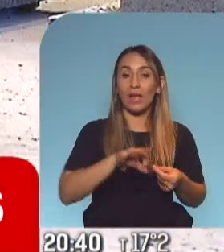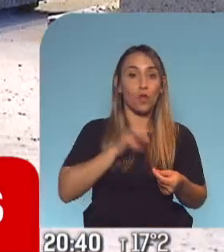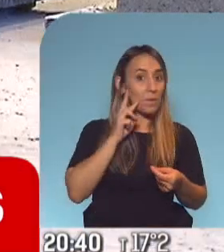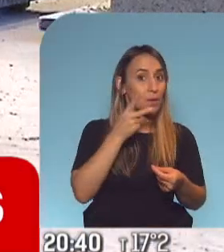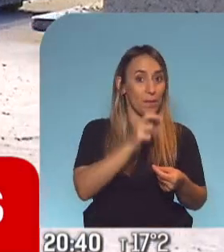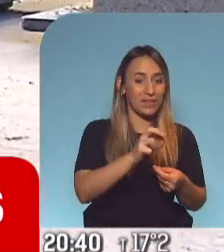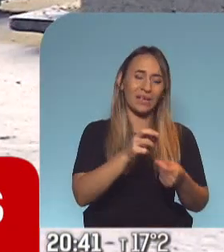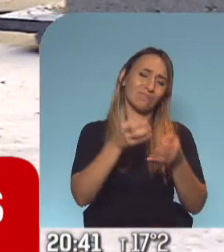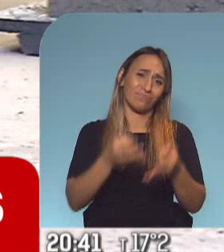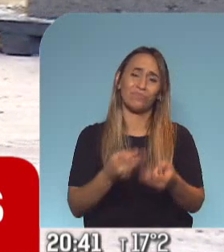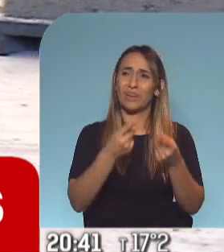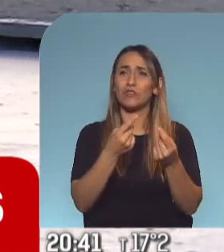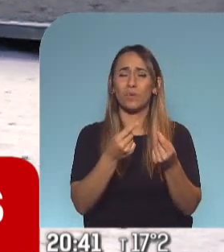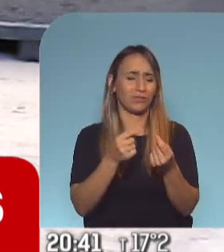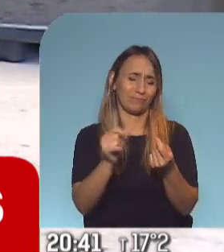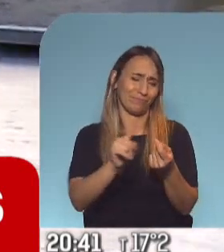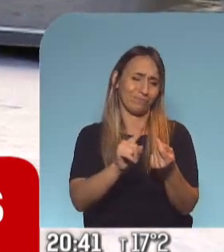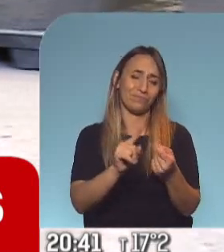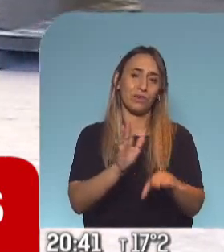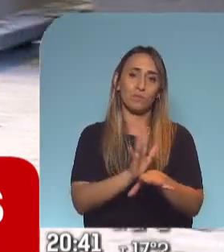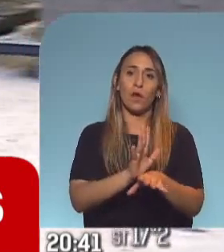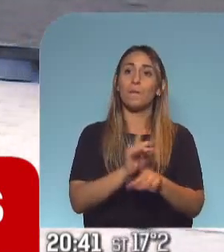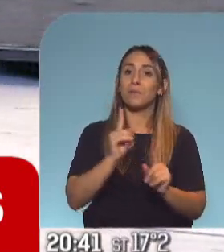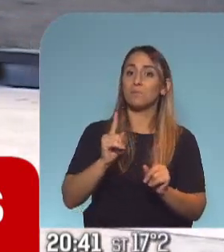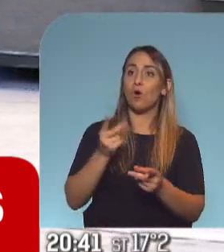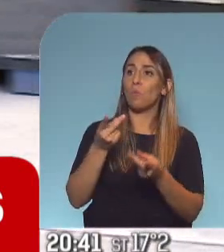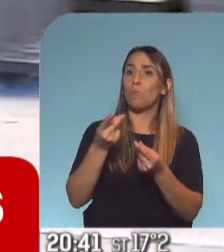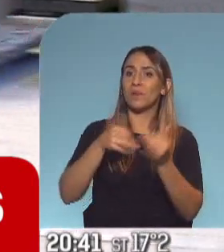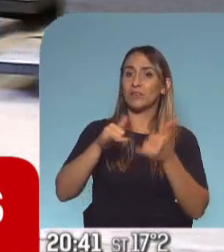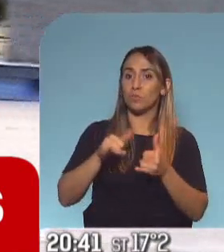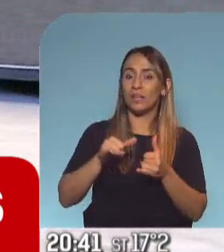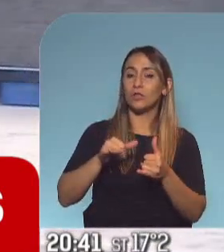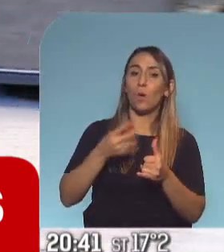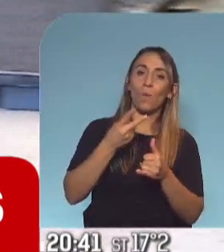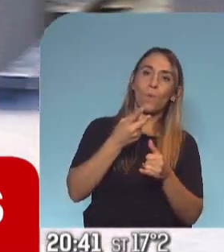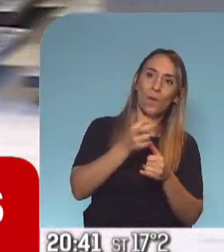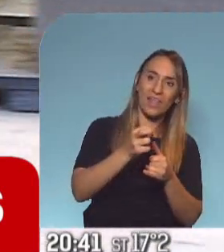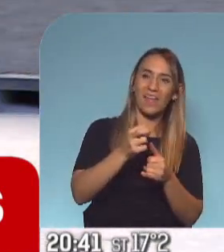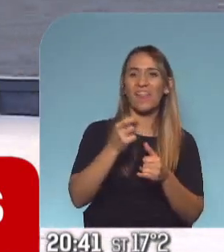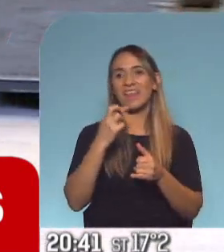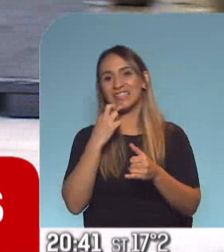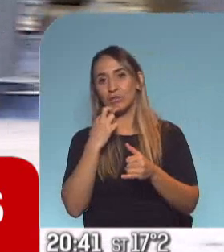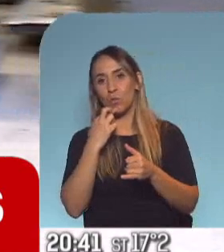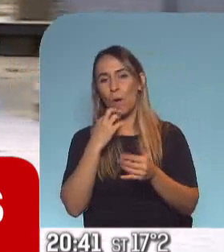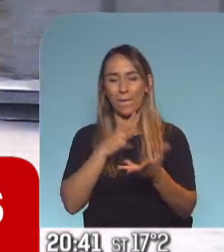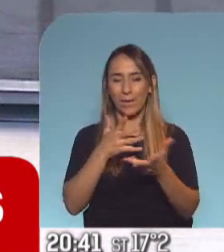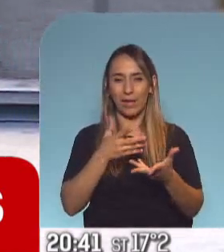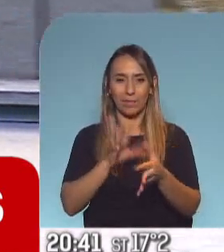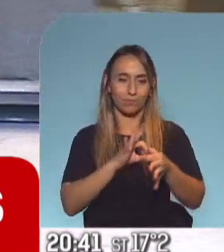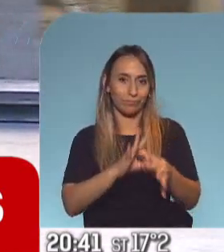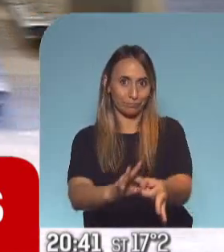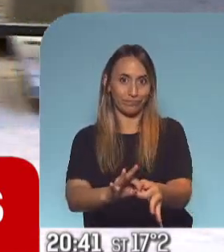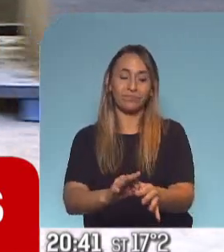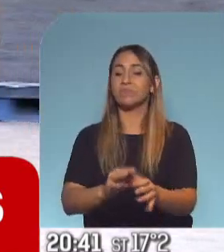técnicamente no hubo, sino que hubo una extensión del presupuesto 2019. Todo lo que sea viviendas, todo lo que